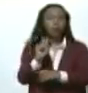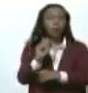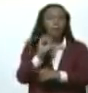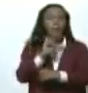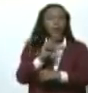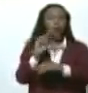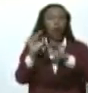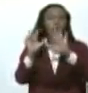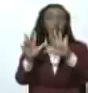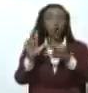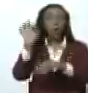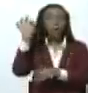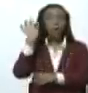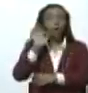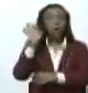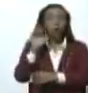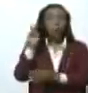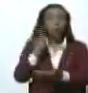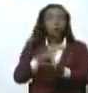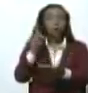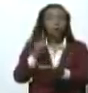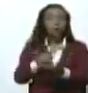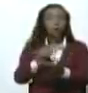38.28% de participación.